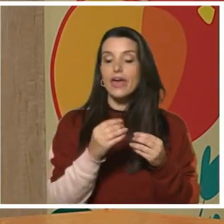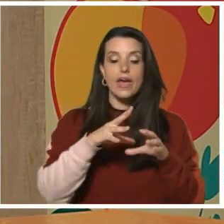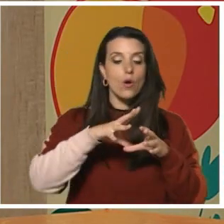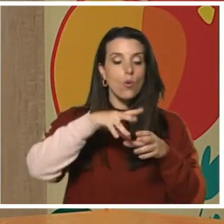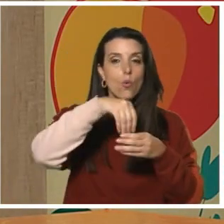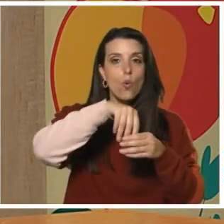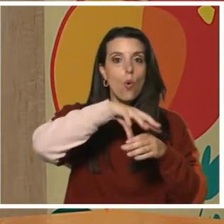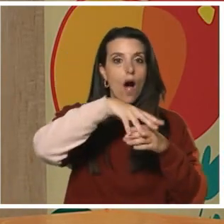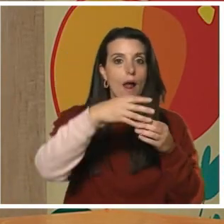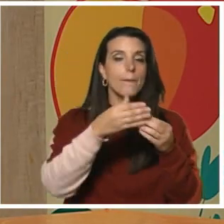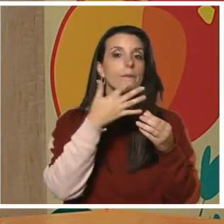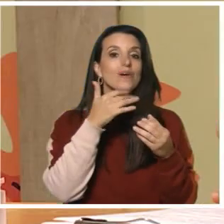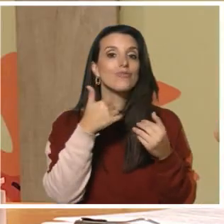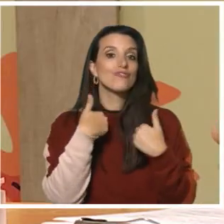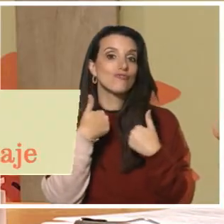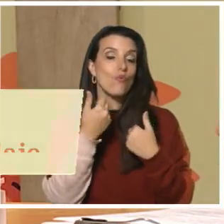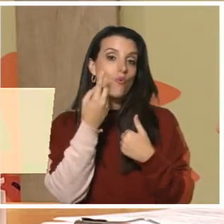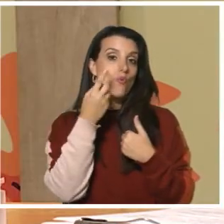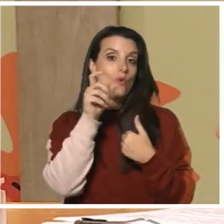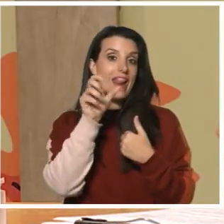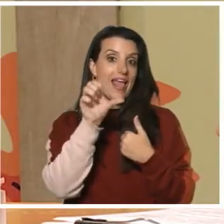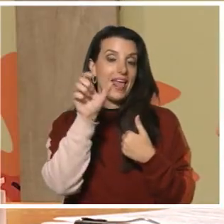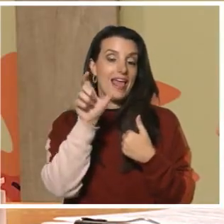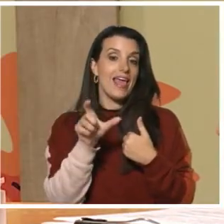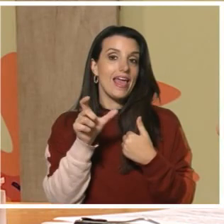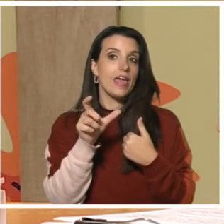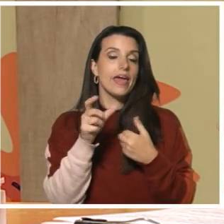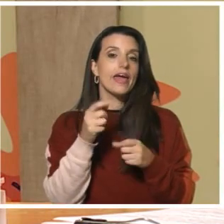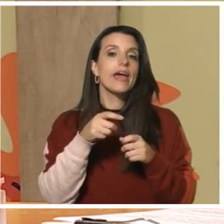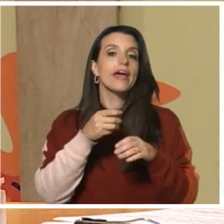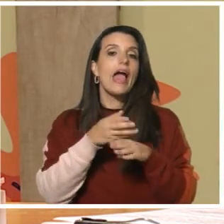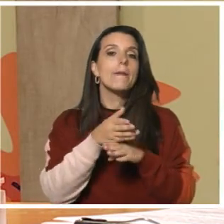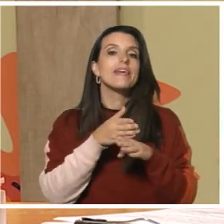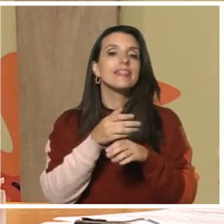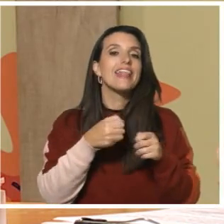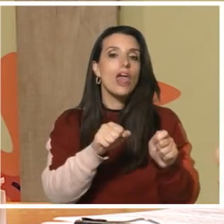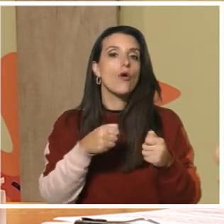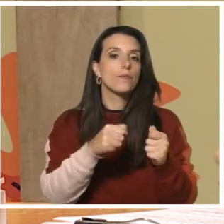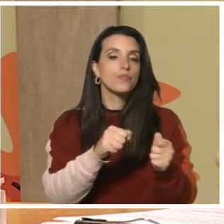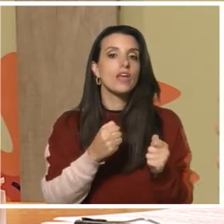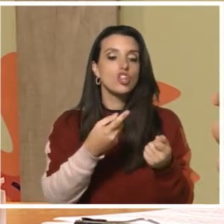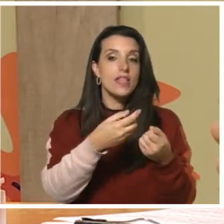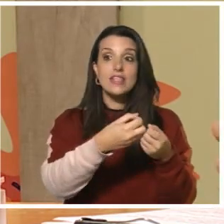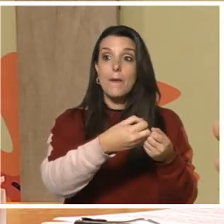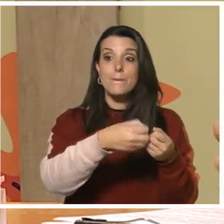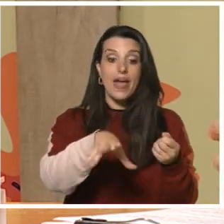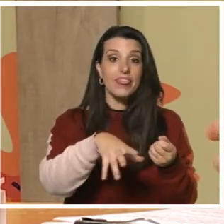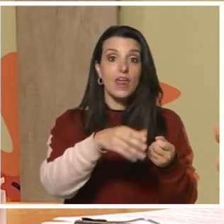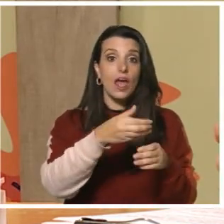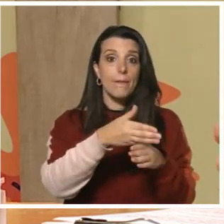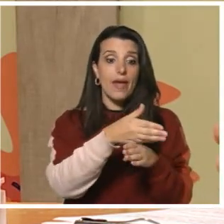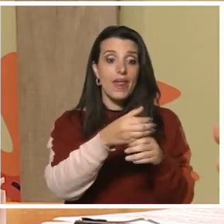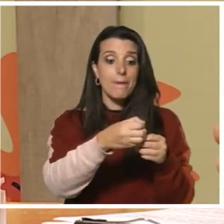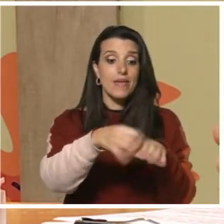envoltorios. Un ejemplo, nosotros tenemos un emprendedor que es carpintero y tiene un desperdicio de madera que se juntó con ella, que